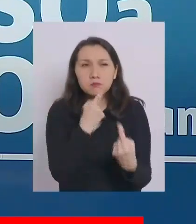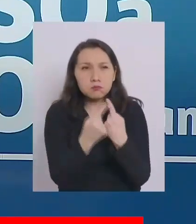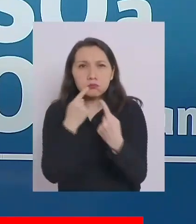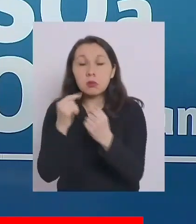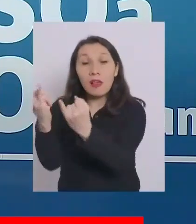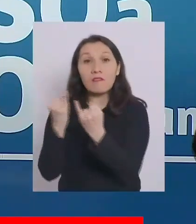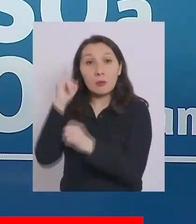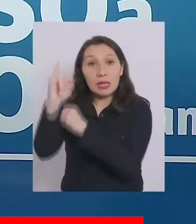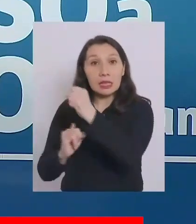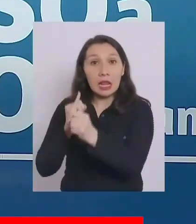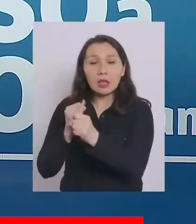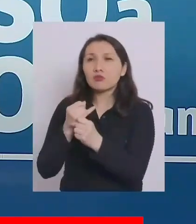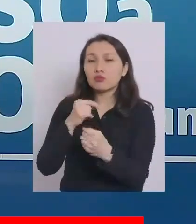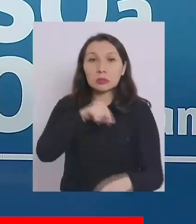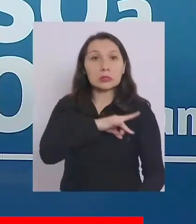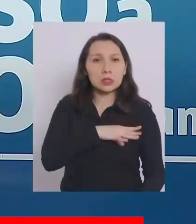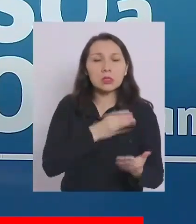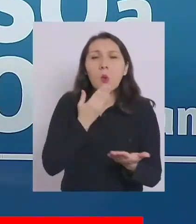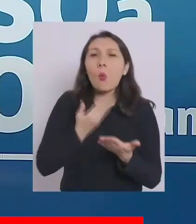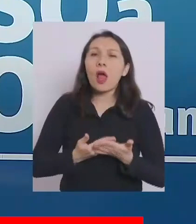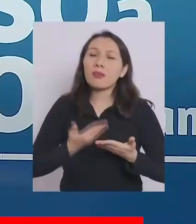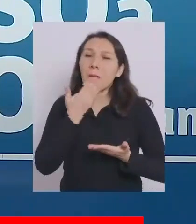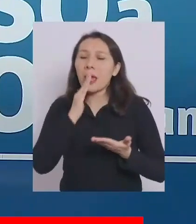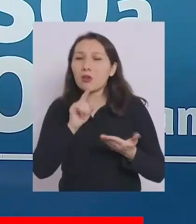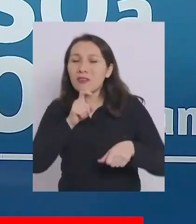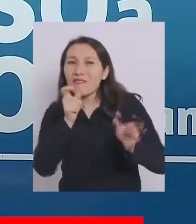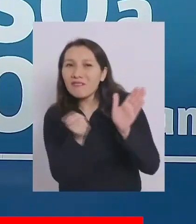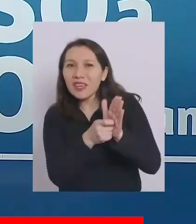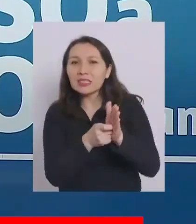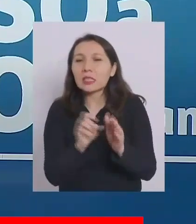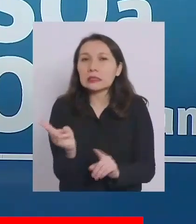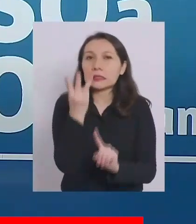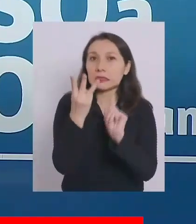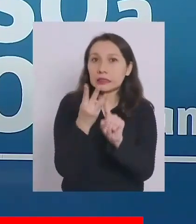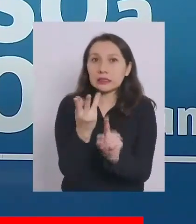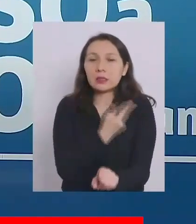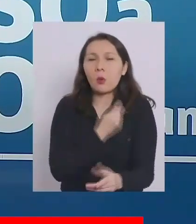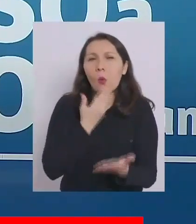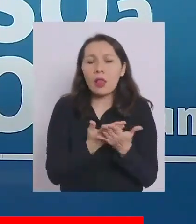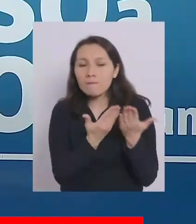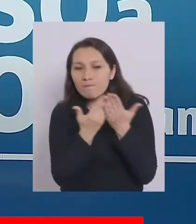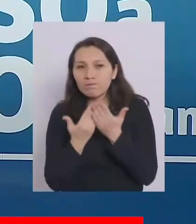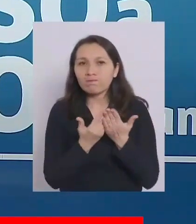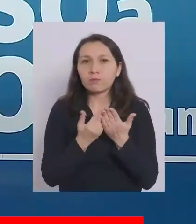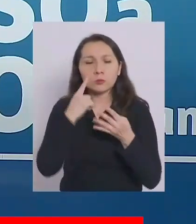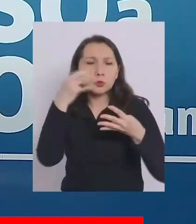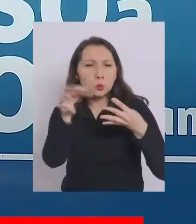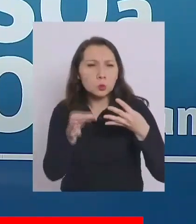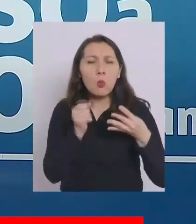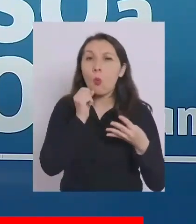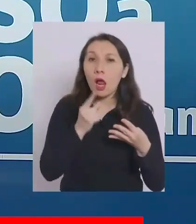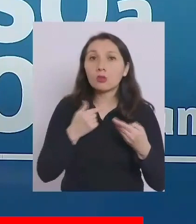nacional e internacional cuando hacer el momento más oportuno para colocar esa tercera dosis y cuáles son sus elementos que estamos analizando